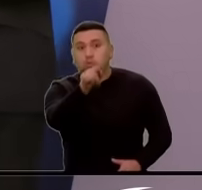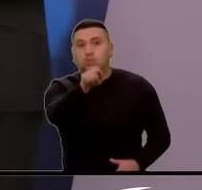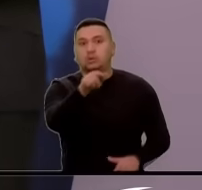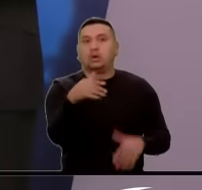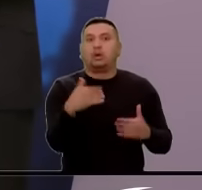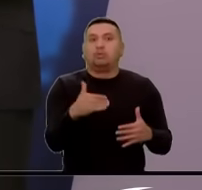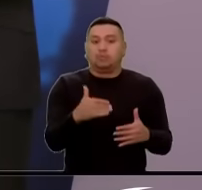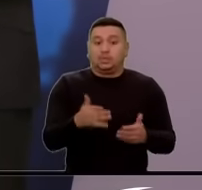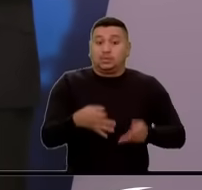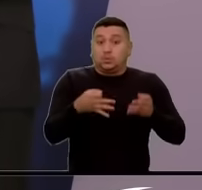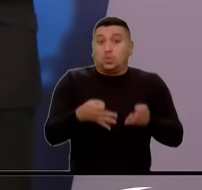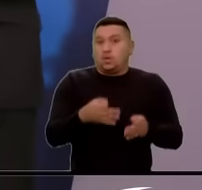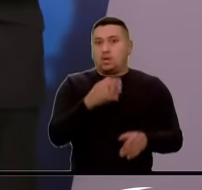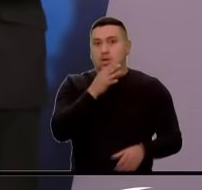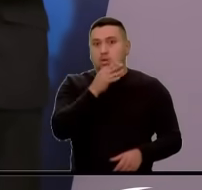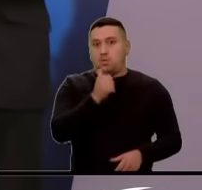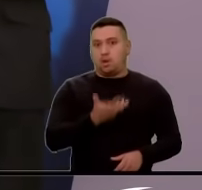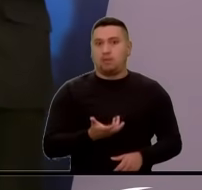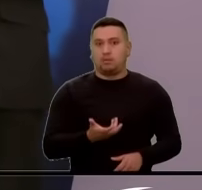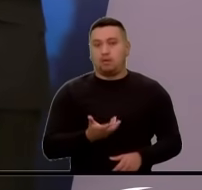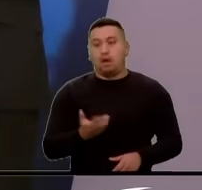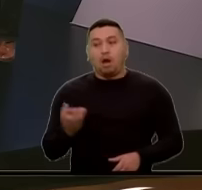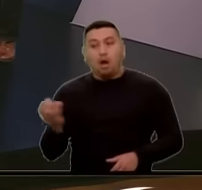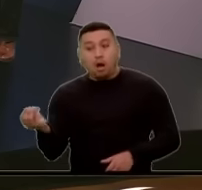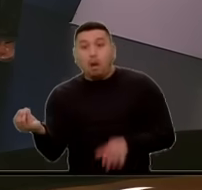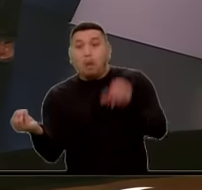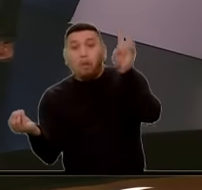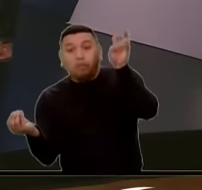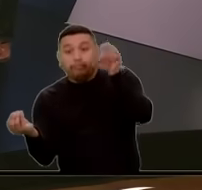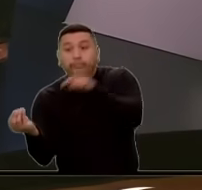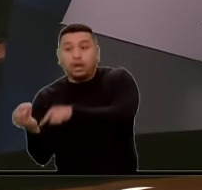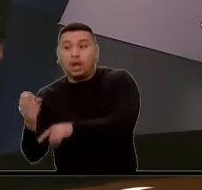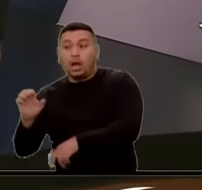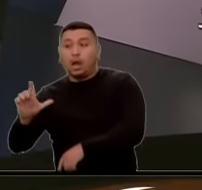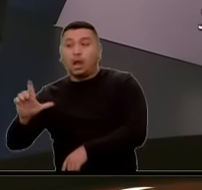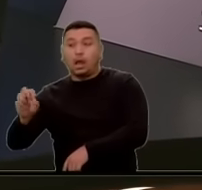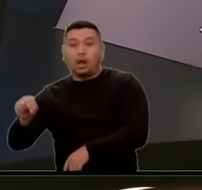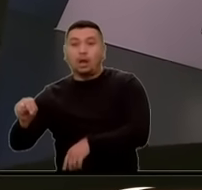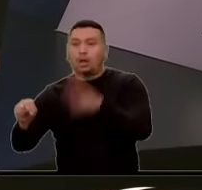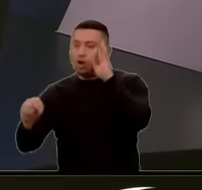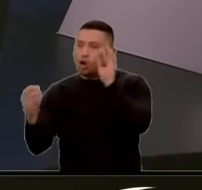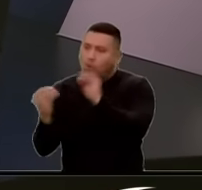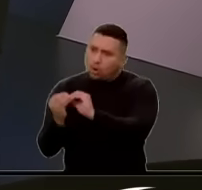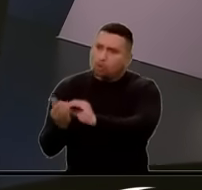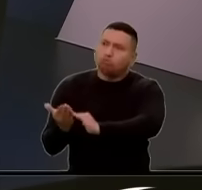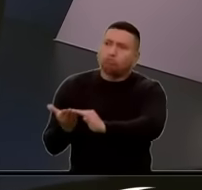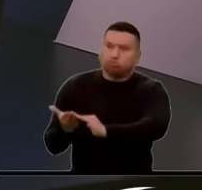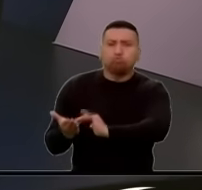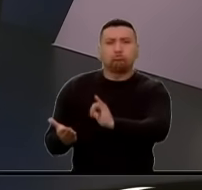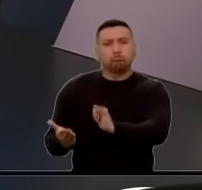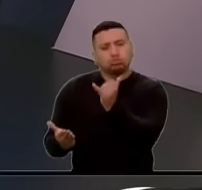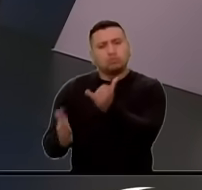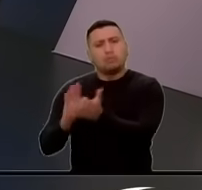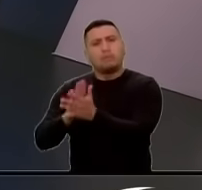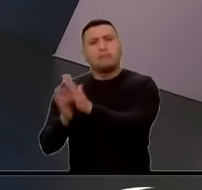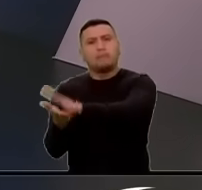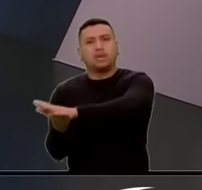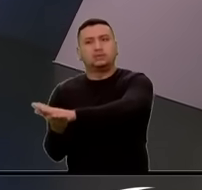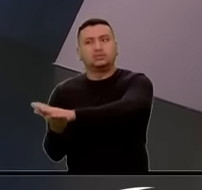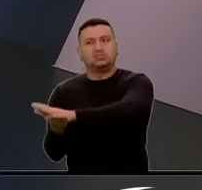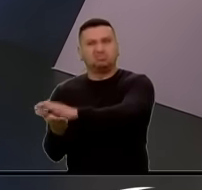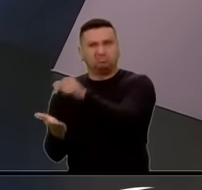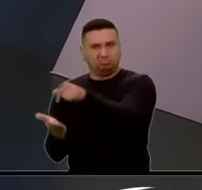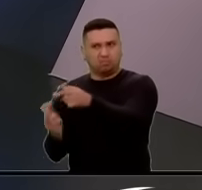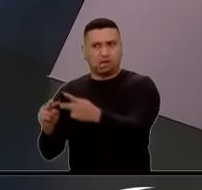cese al fuego. ¿Usted qué le pide al comisionado de paz, al señor Oti Patiño, al mismo presidente de la República, Gustavo Petro?